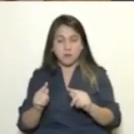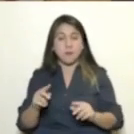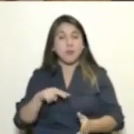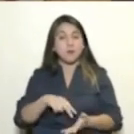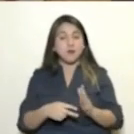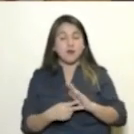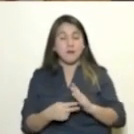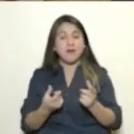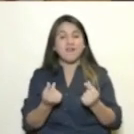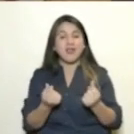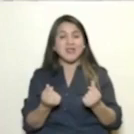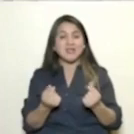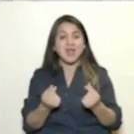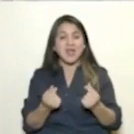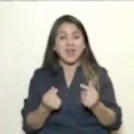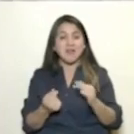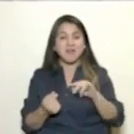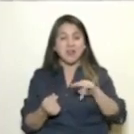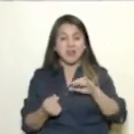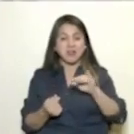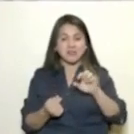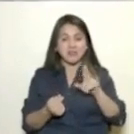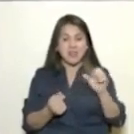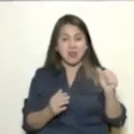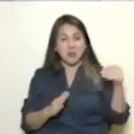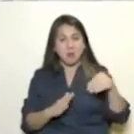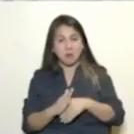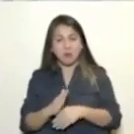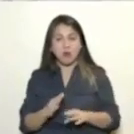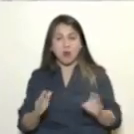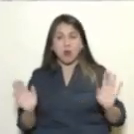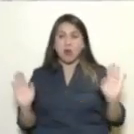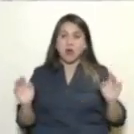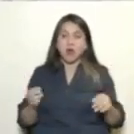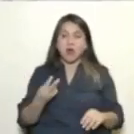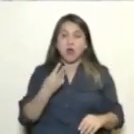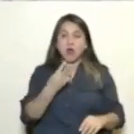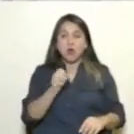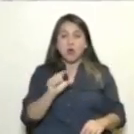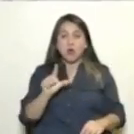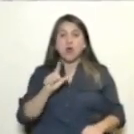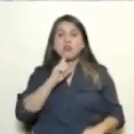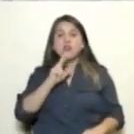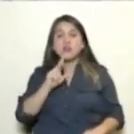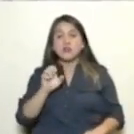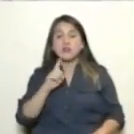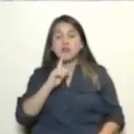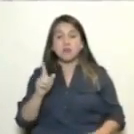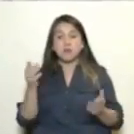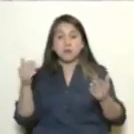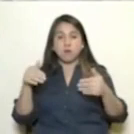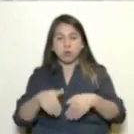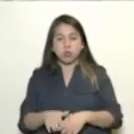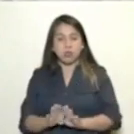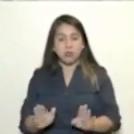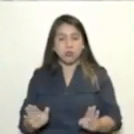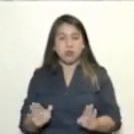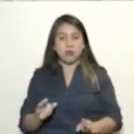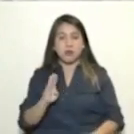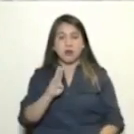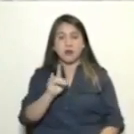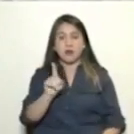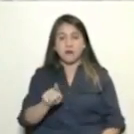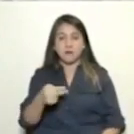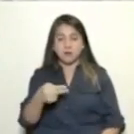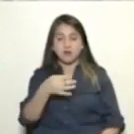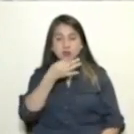crisis financiera. Ah, crisis financiera, mire usted, Wall Street se derrumbó. Bueno, el presidente Bush dijo, mire,